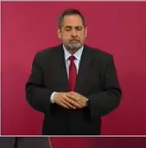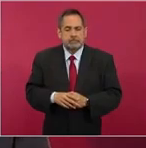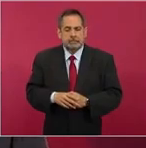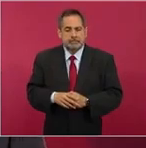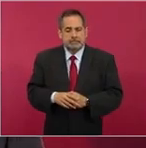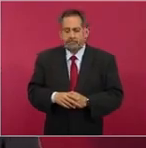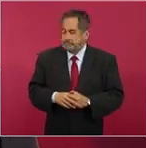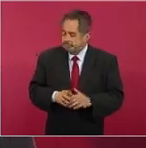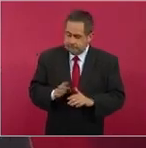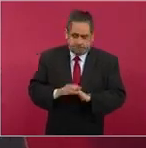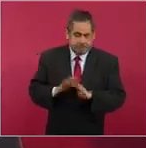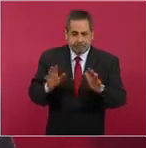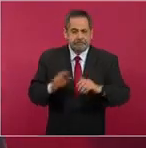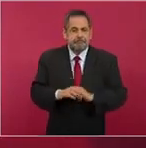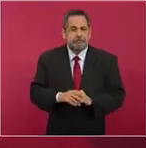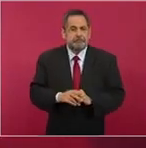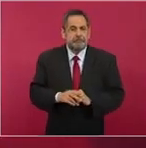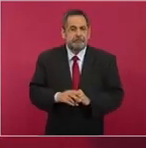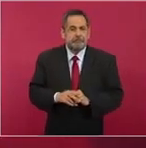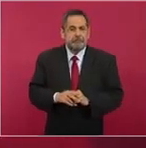hay que